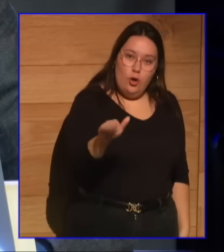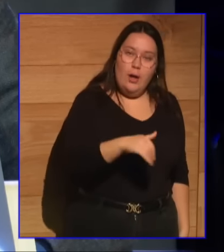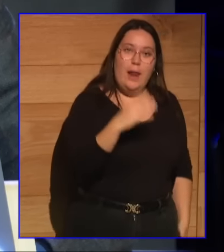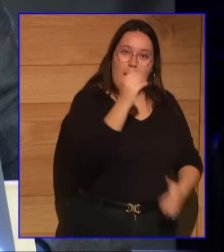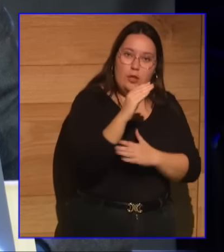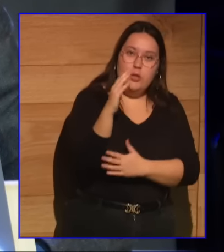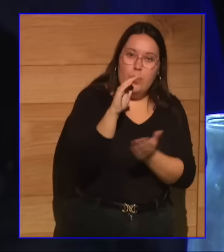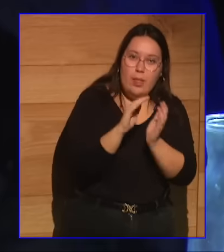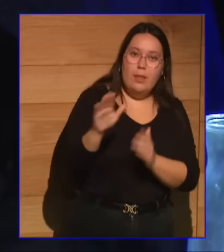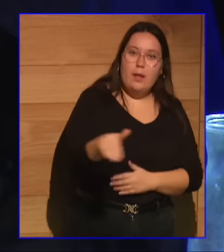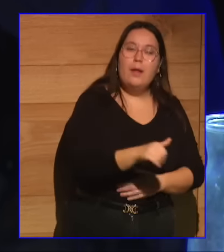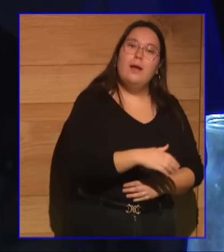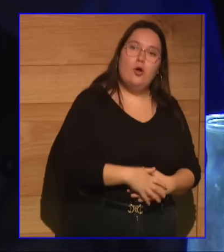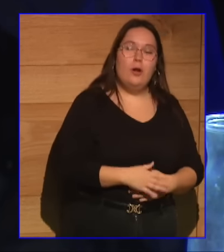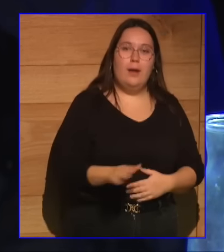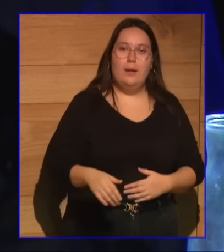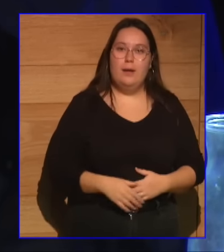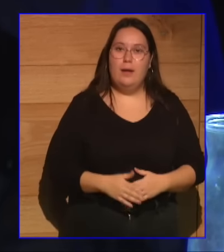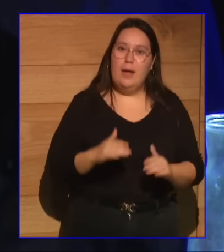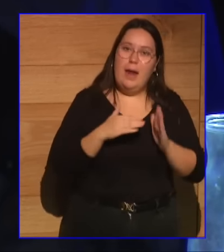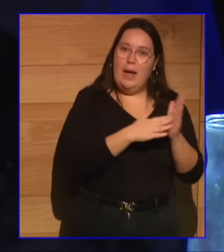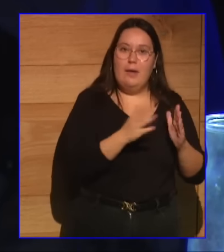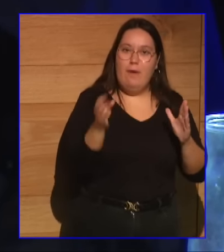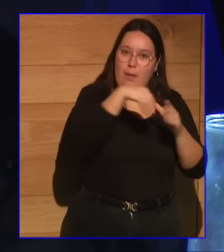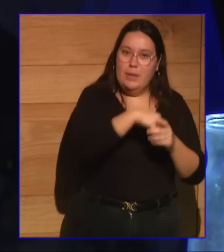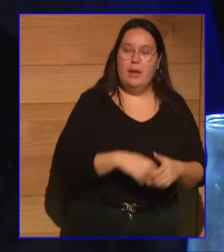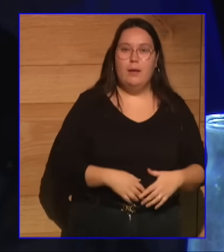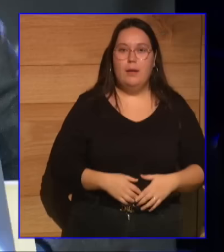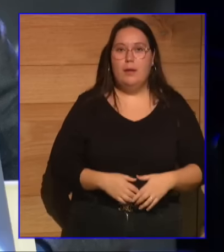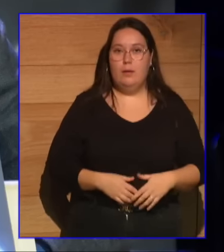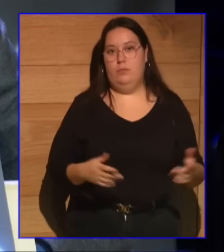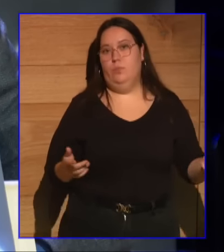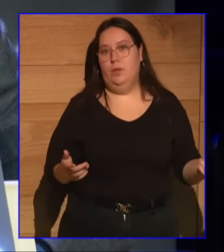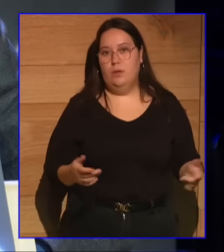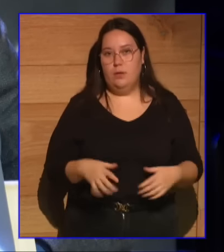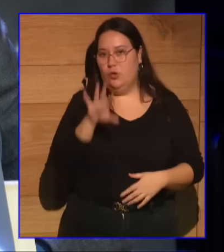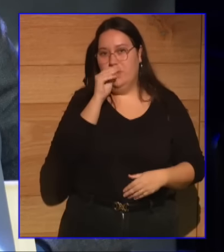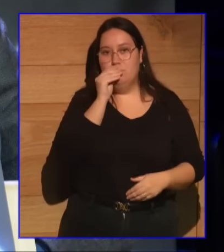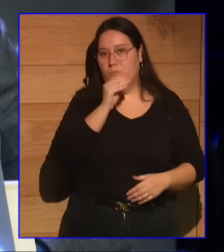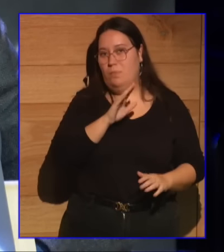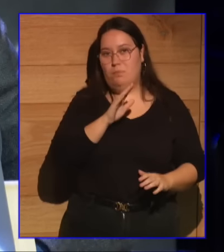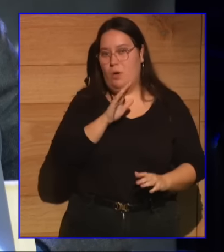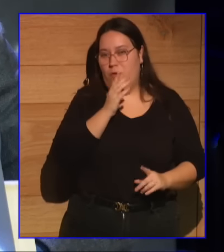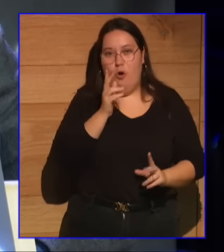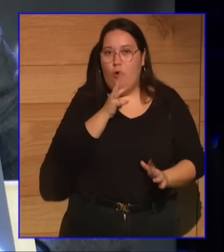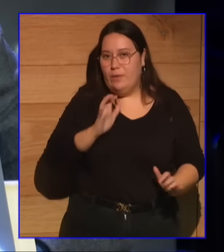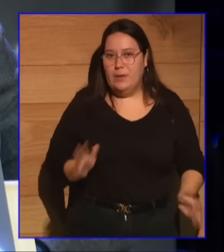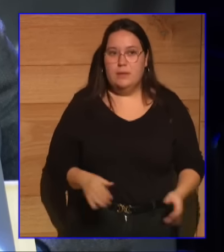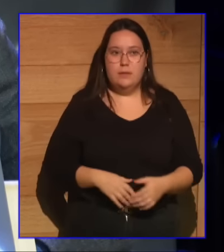Cógela, cúrale una pata y llévatela a la caravana. El tigre puede fallar. Ese es malísimo y grandísimo. Vamos a coger la